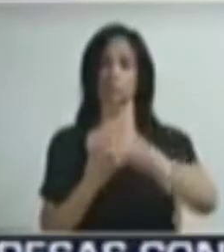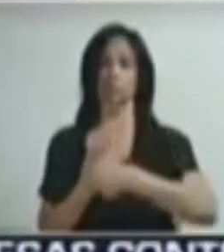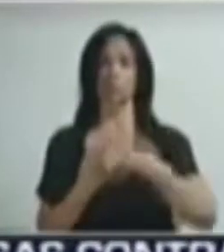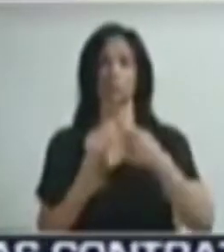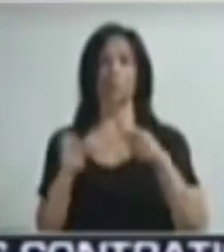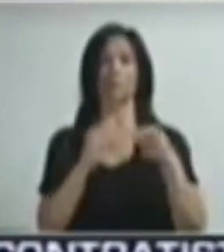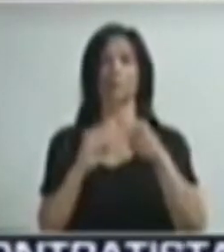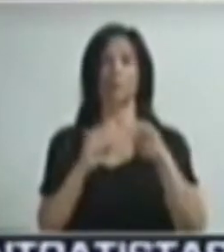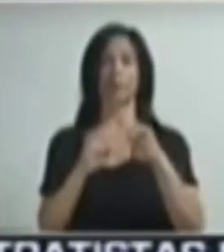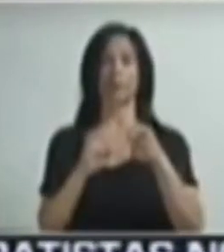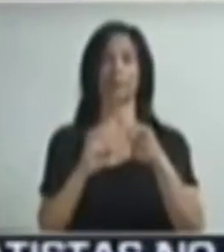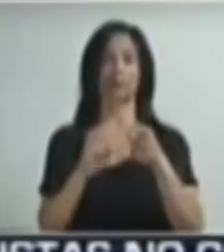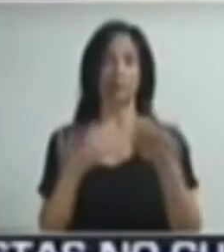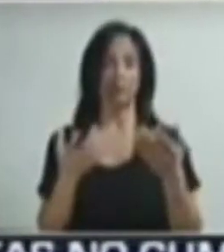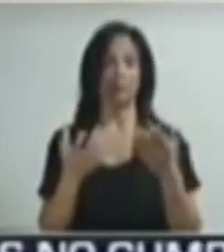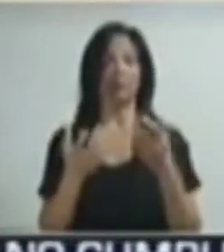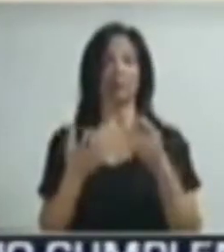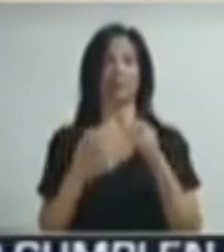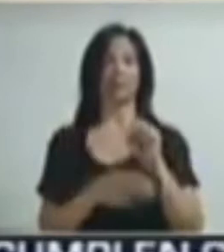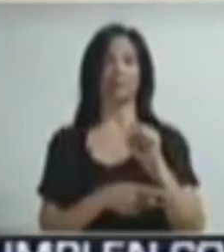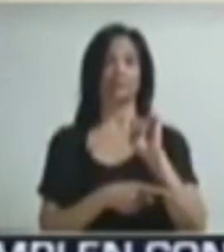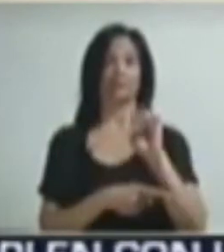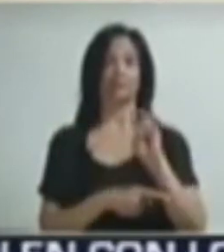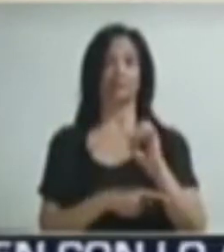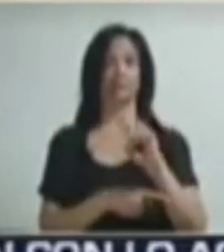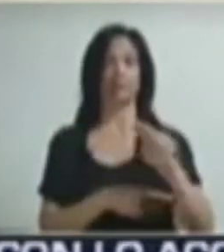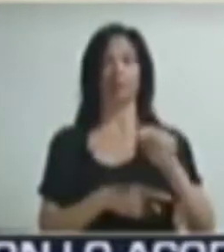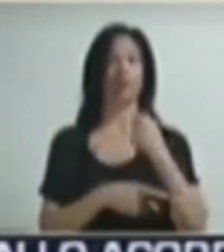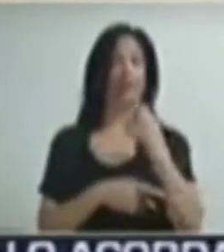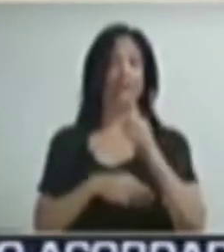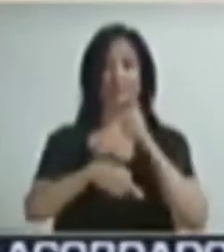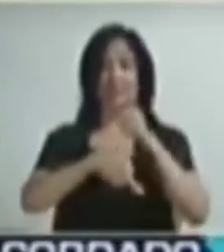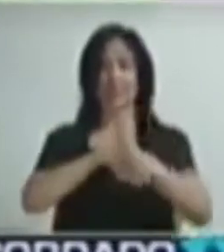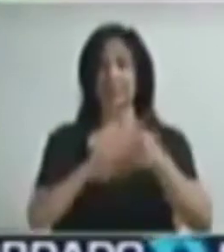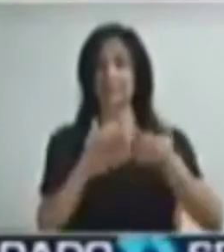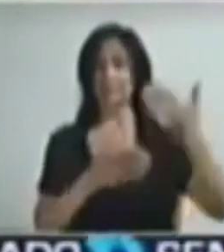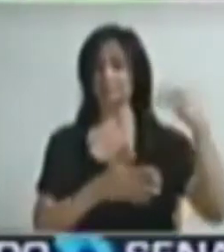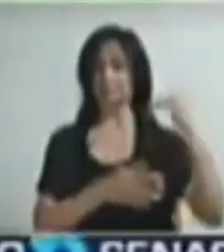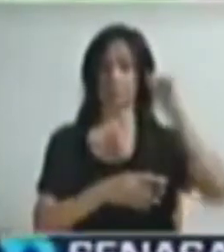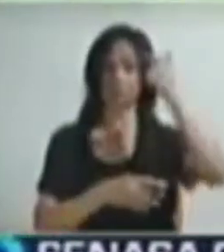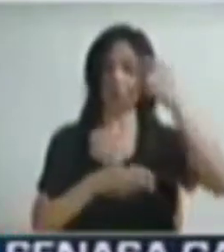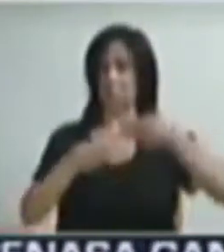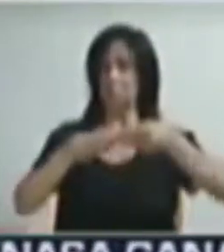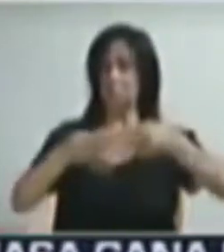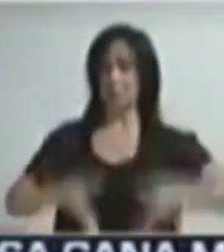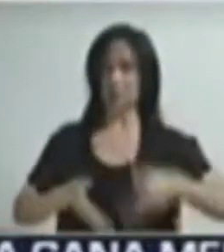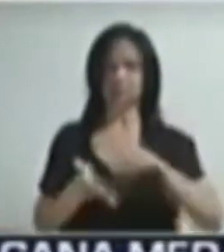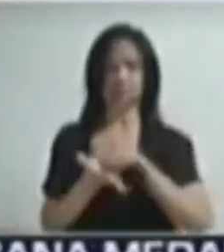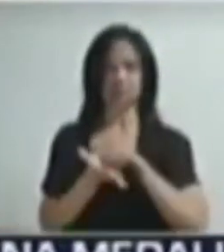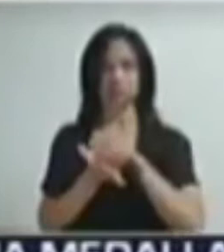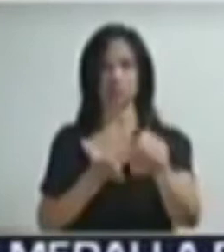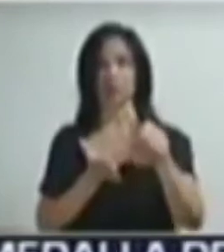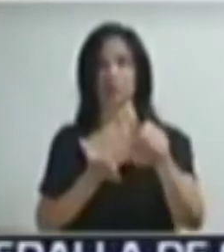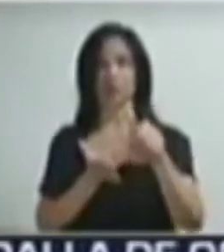este emporio bananero, Simeón Ramírez, acusó a la pasada administración de estas pérdidas millonarias. Falta de